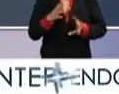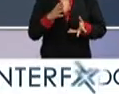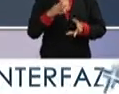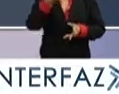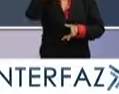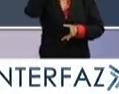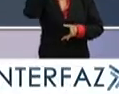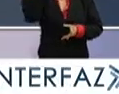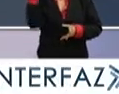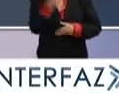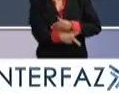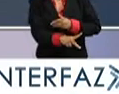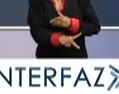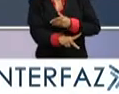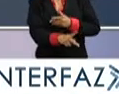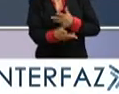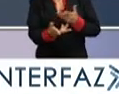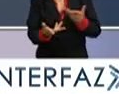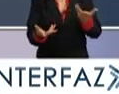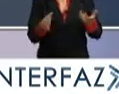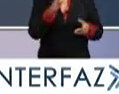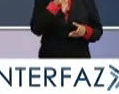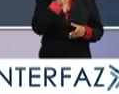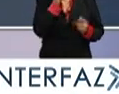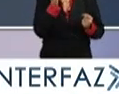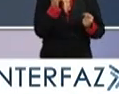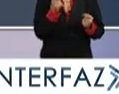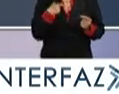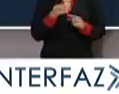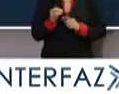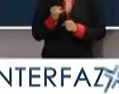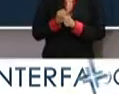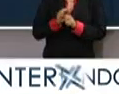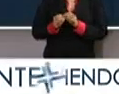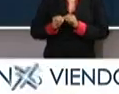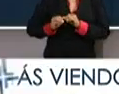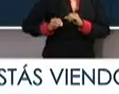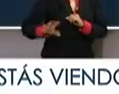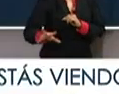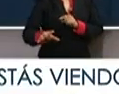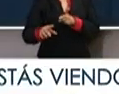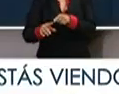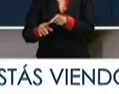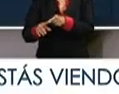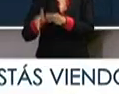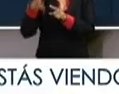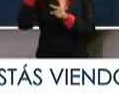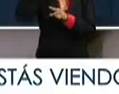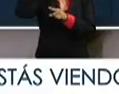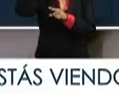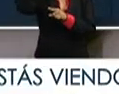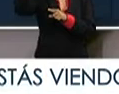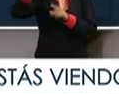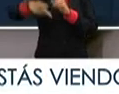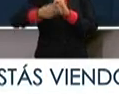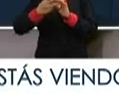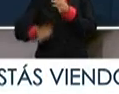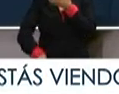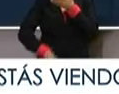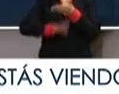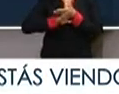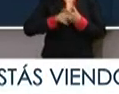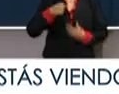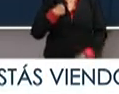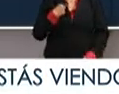hacemos de un modo ventajoso, pues a final de cuentas, a la larga, se nos va a revertir